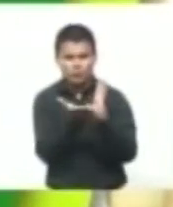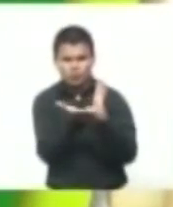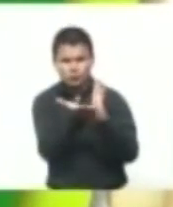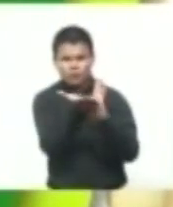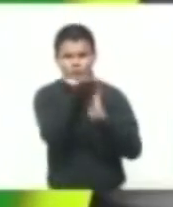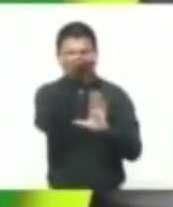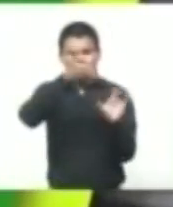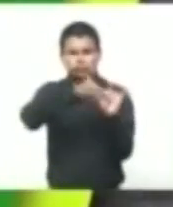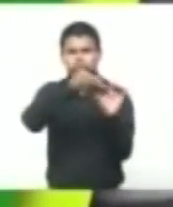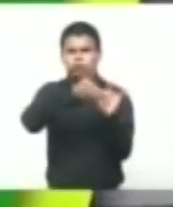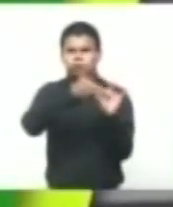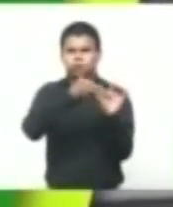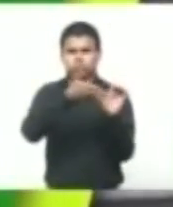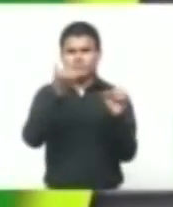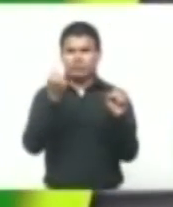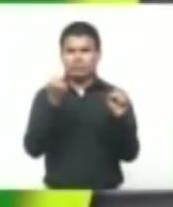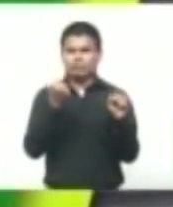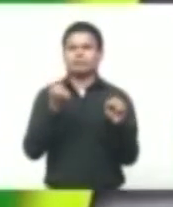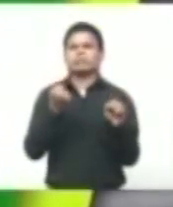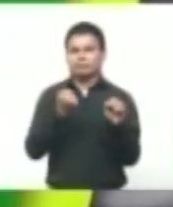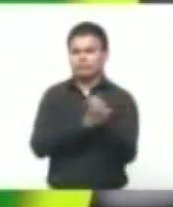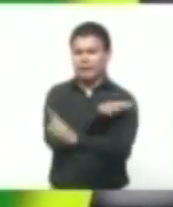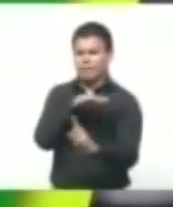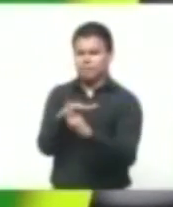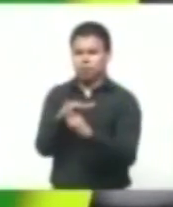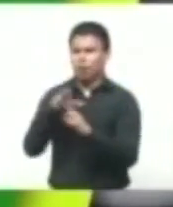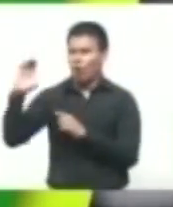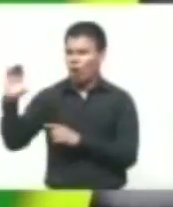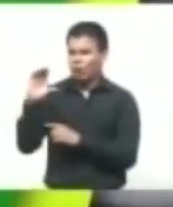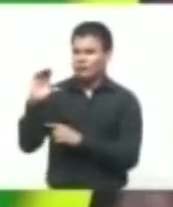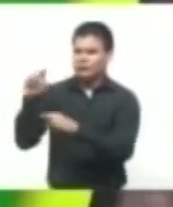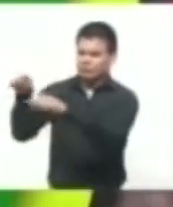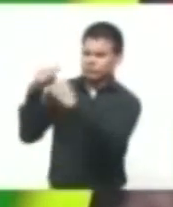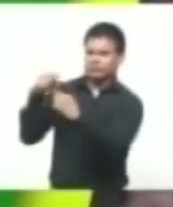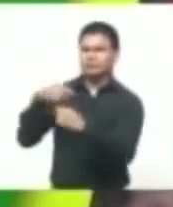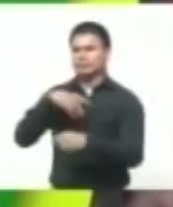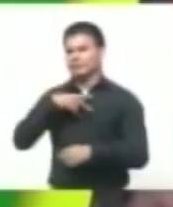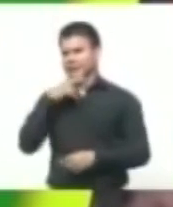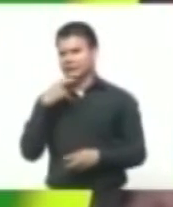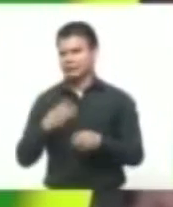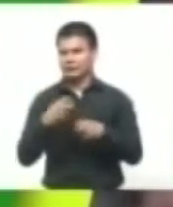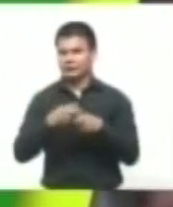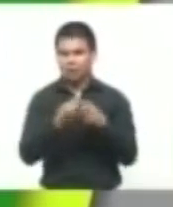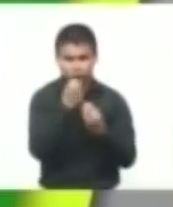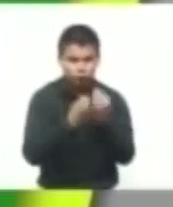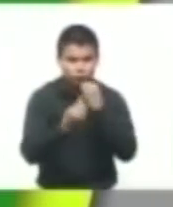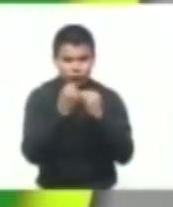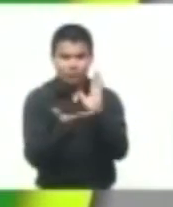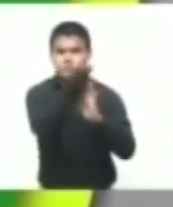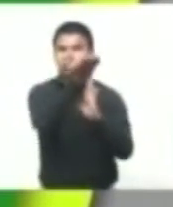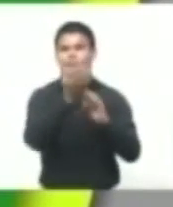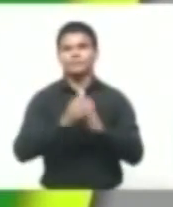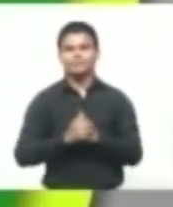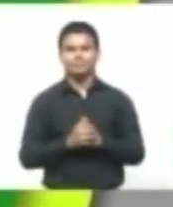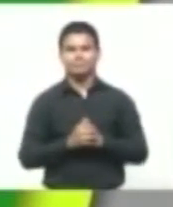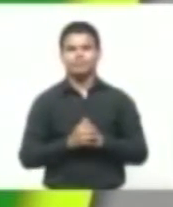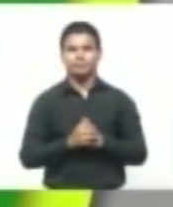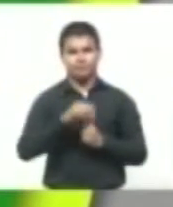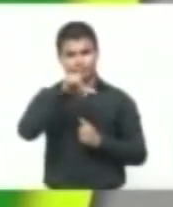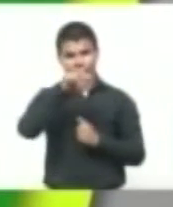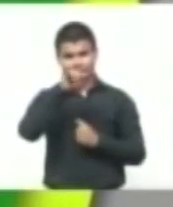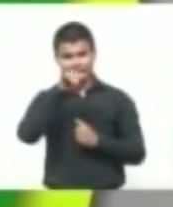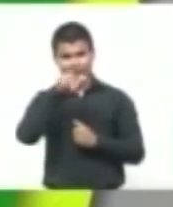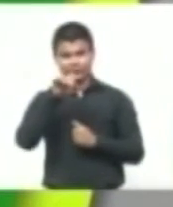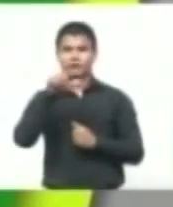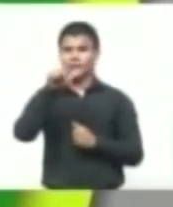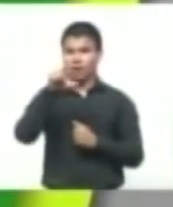gasolina es un golpe al salario mínimo. Incrementaría los precios de la canasta familiar y el transporte. Liliana y Alexis esperaban